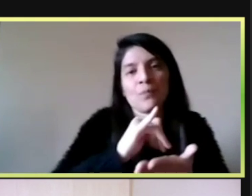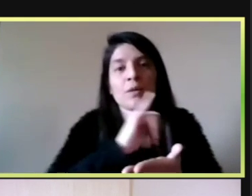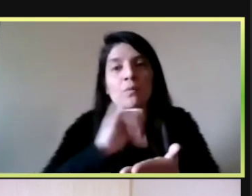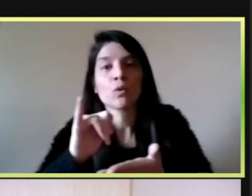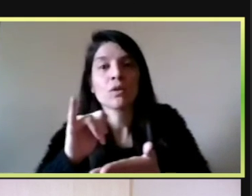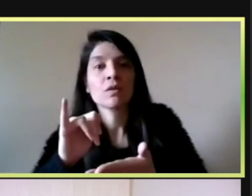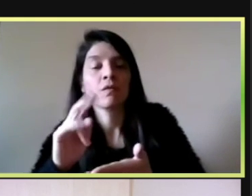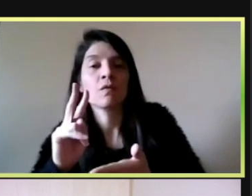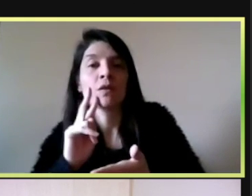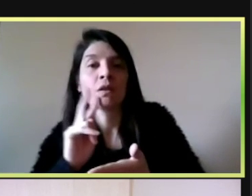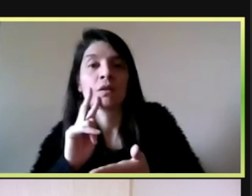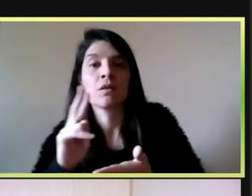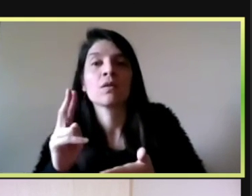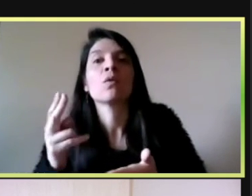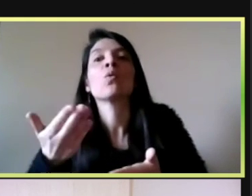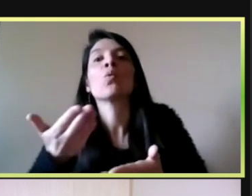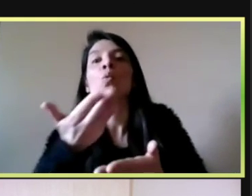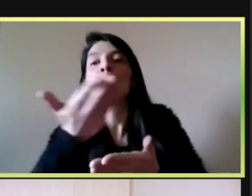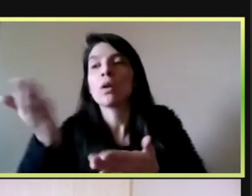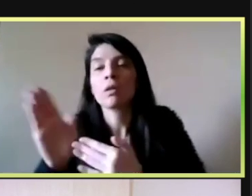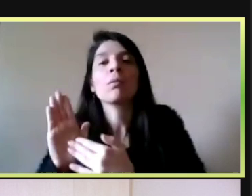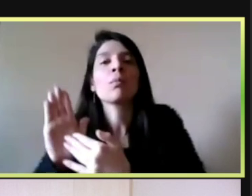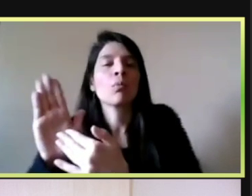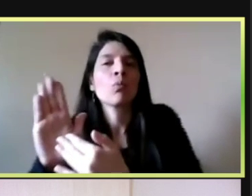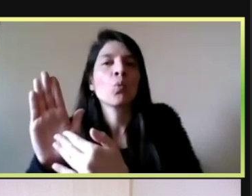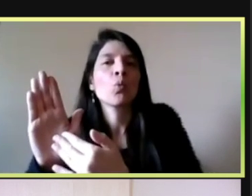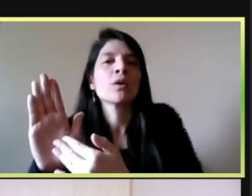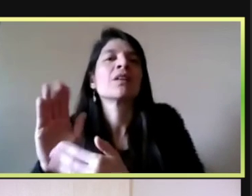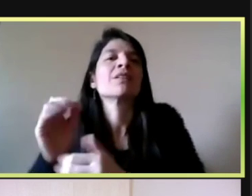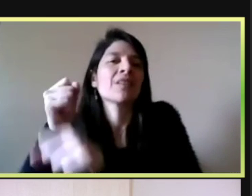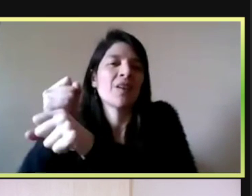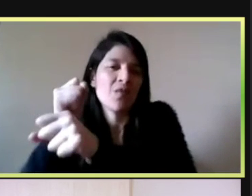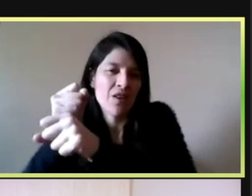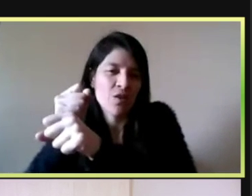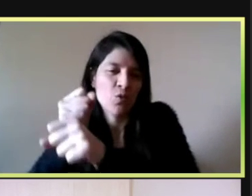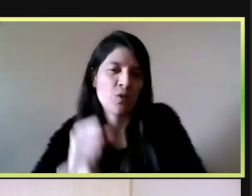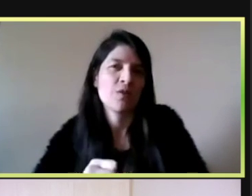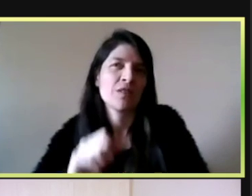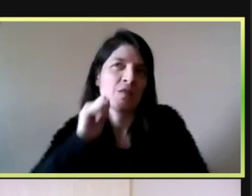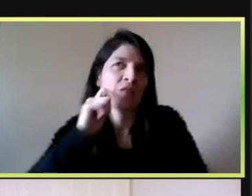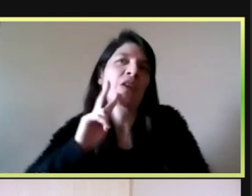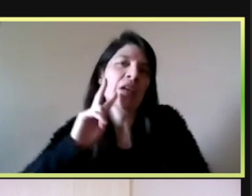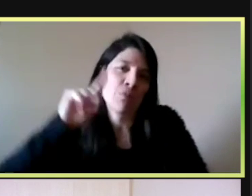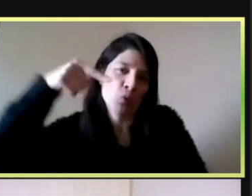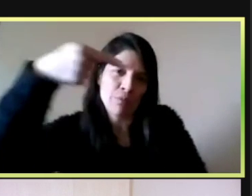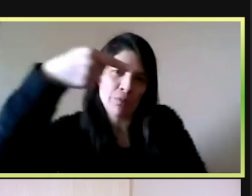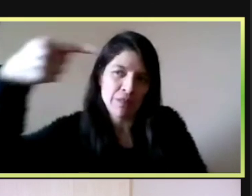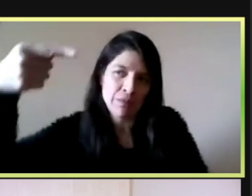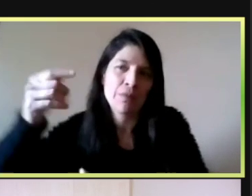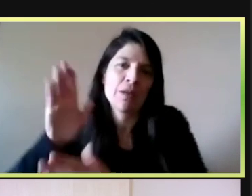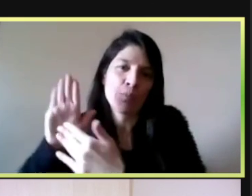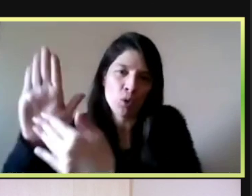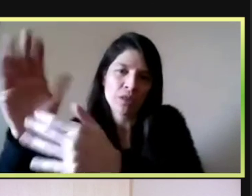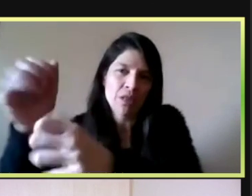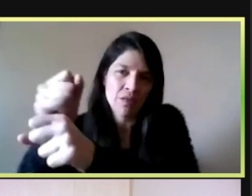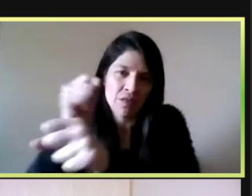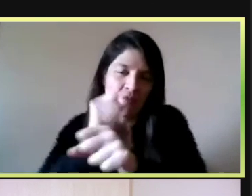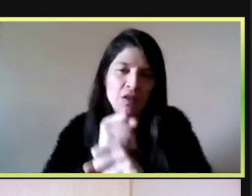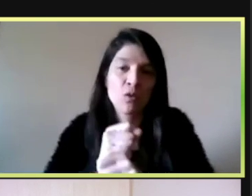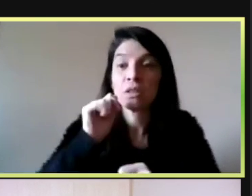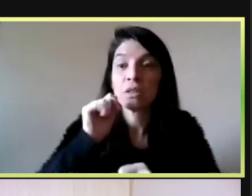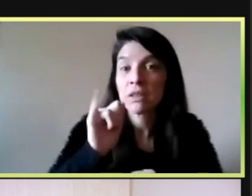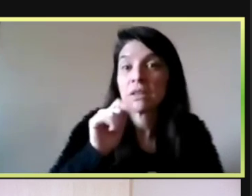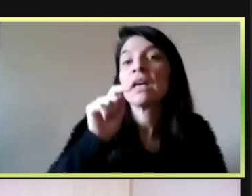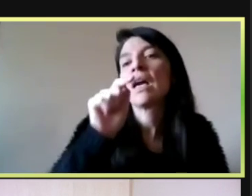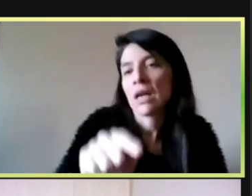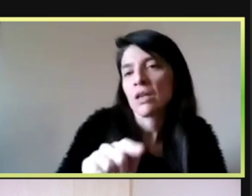sido sus trabajos, ¿ya? Así que eso, chicos. Bien, todo esto después se lo voy a dejar por escrito para que lo